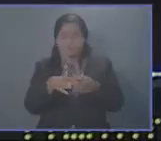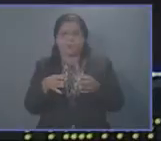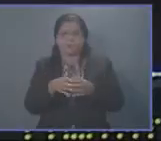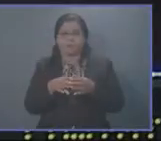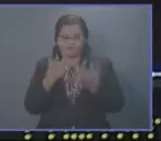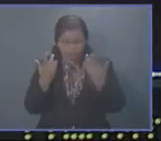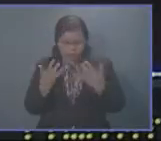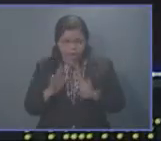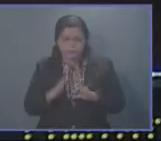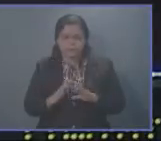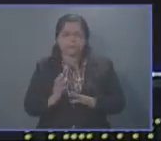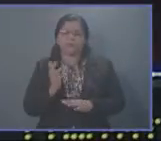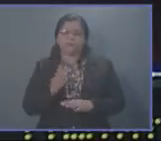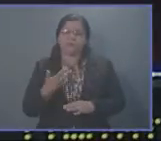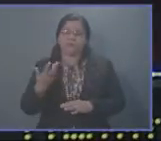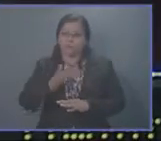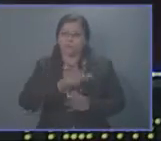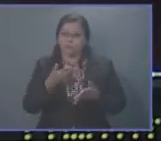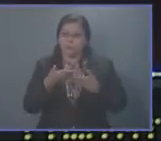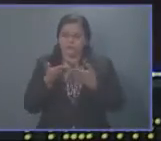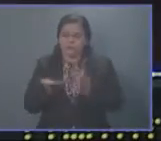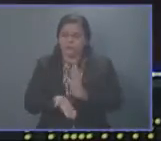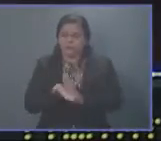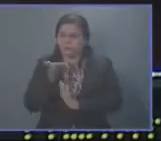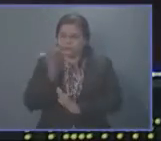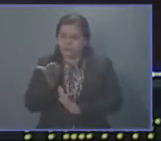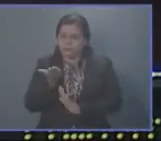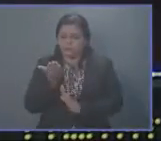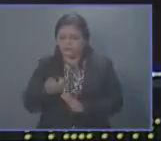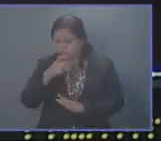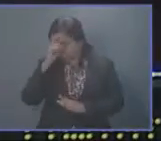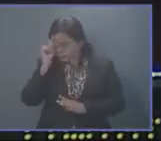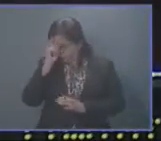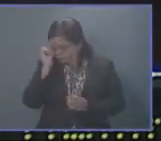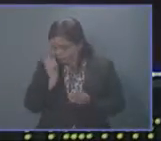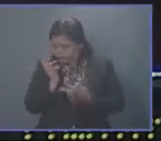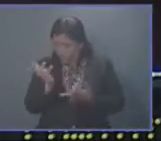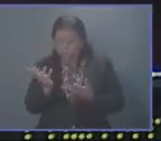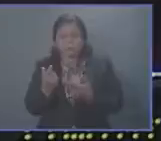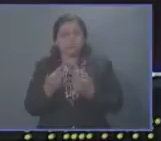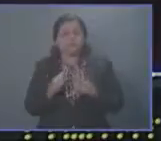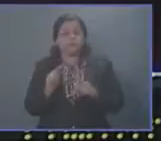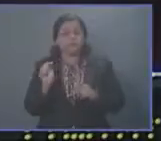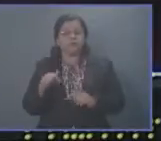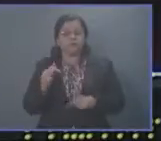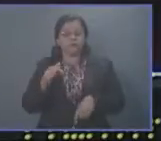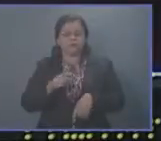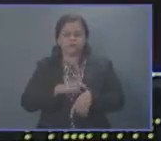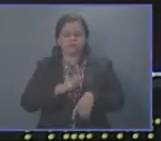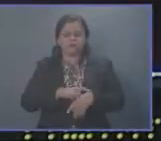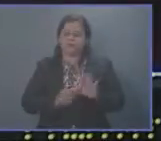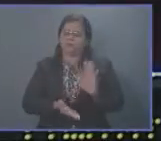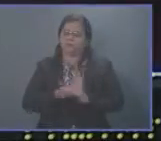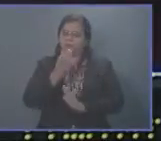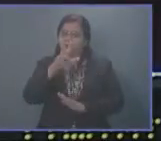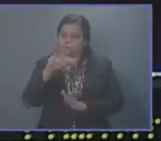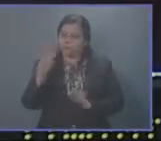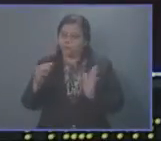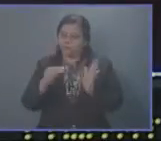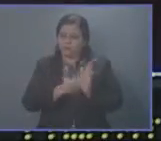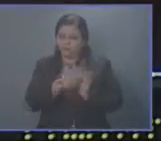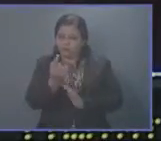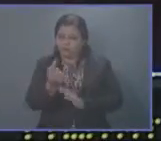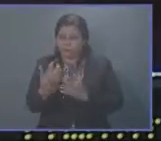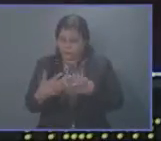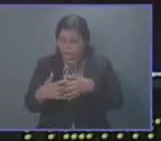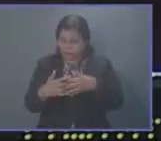es un decreto que por supuesto va a servir para generar todavía más empleo. Actualmente son más de 3.000 empresas las